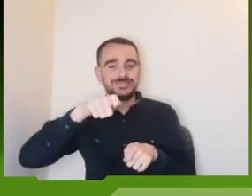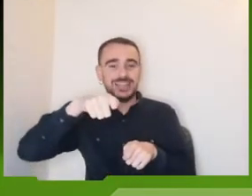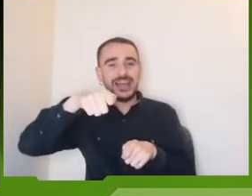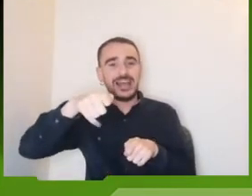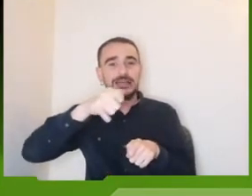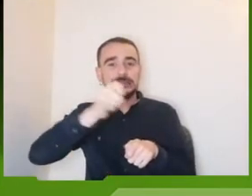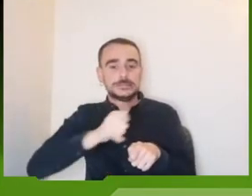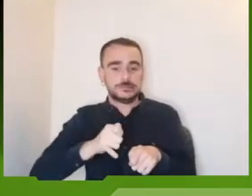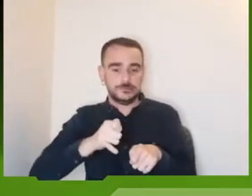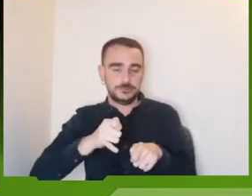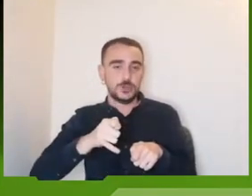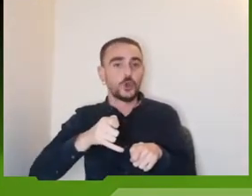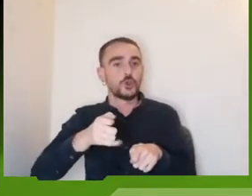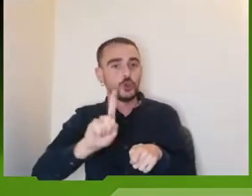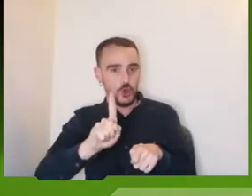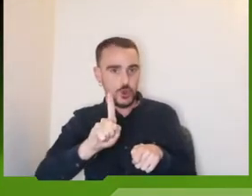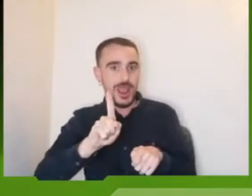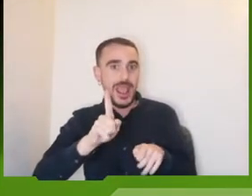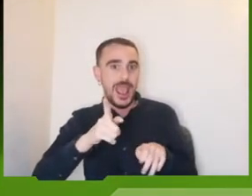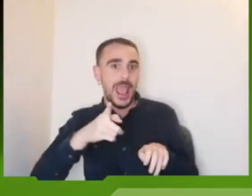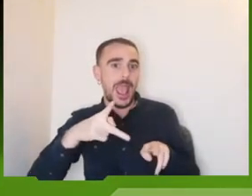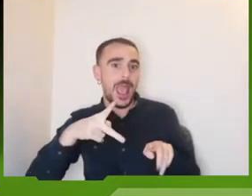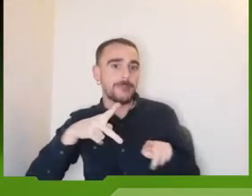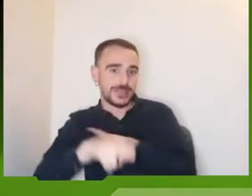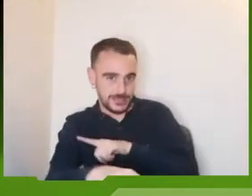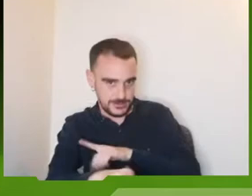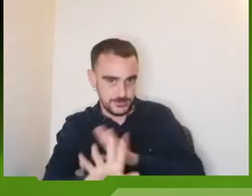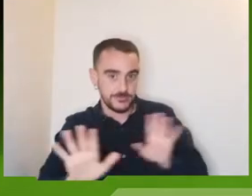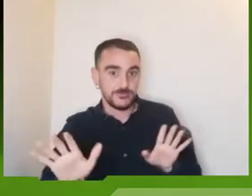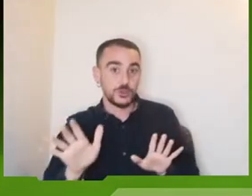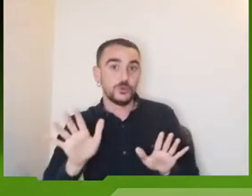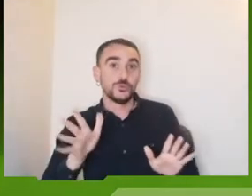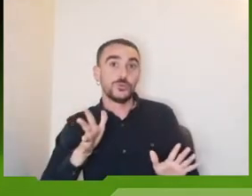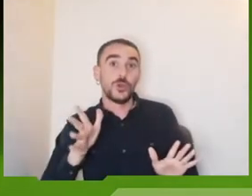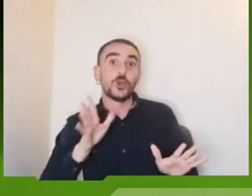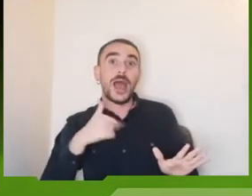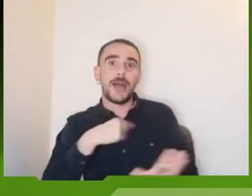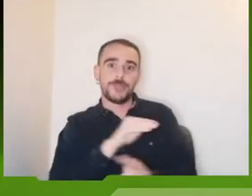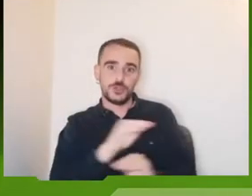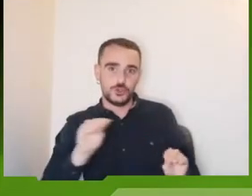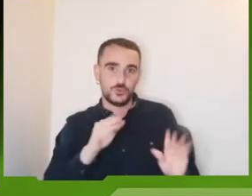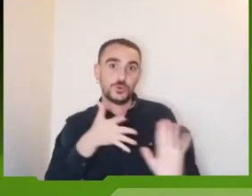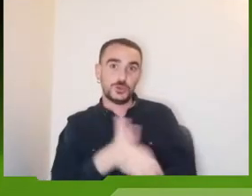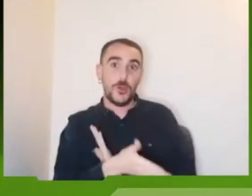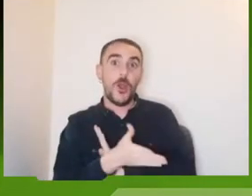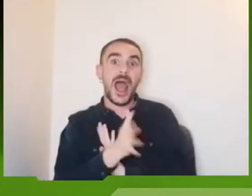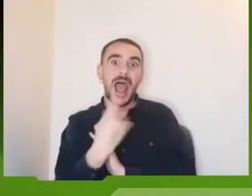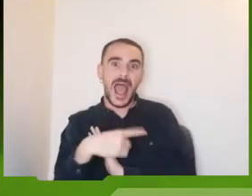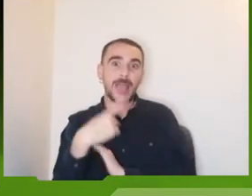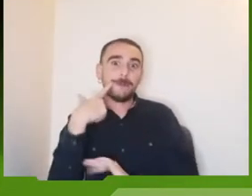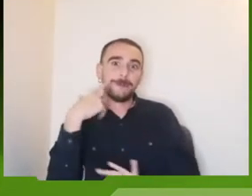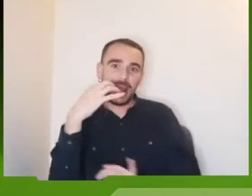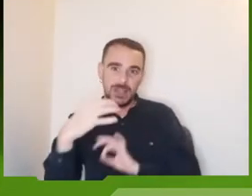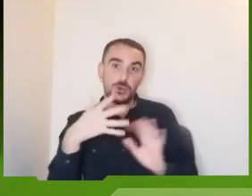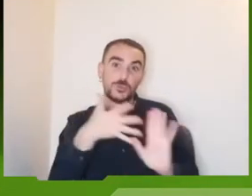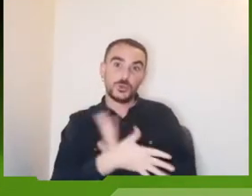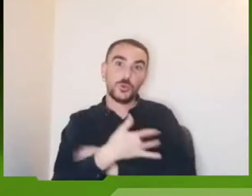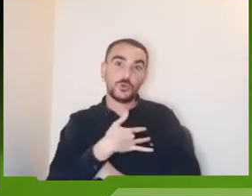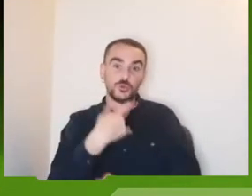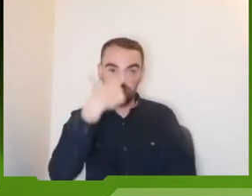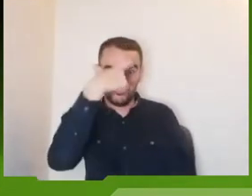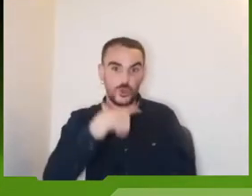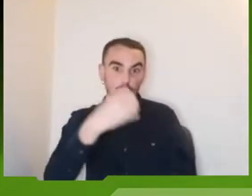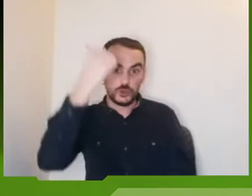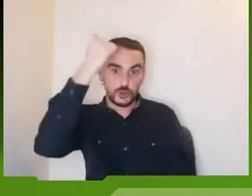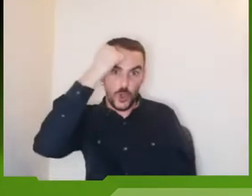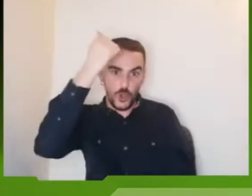Bueno, a lo mejor es el peligro de ser tonto, ¿no? Pero, como fue mi caso, pero que me pasó hace nada